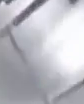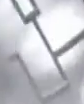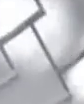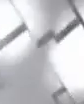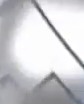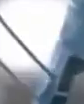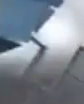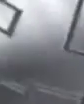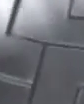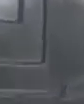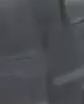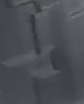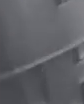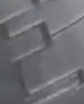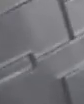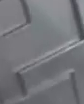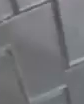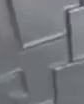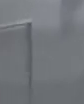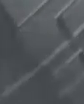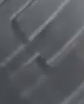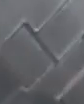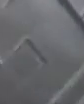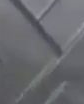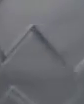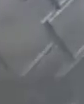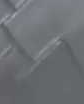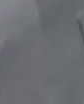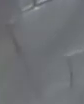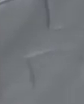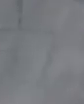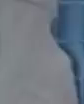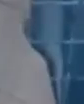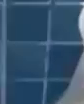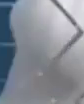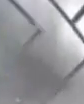Televista, el noticiero de la gente.